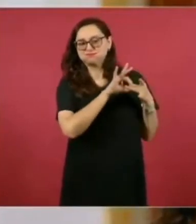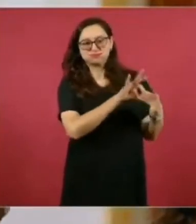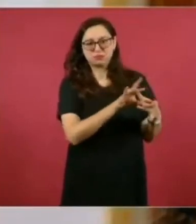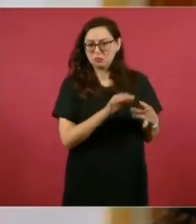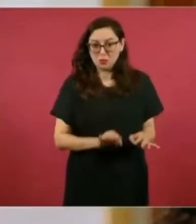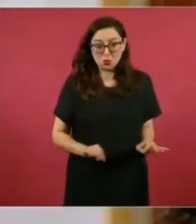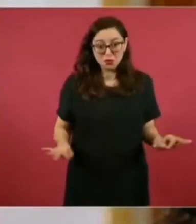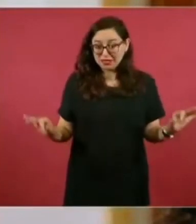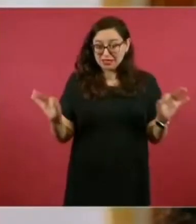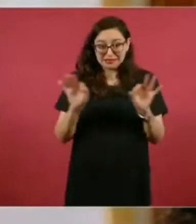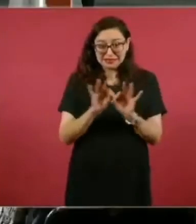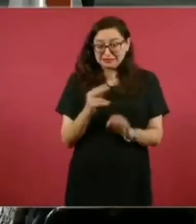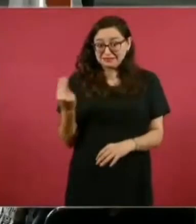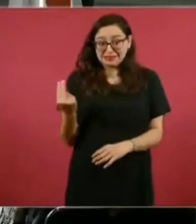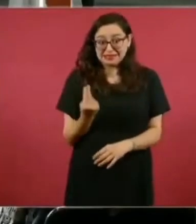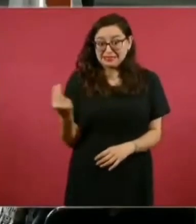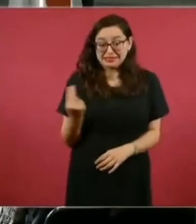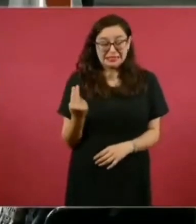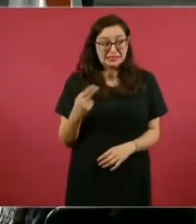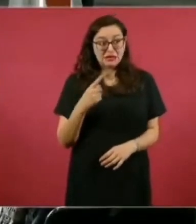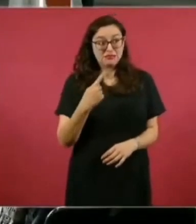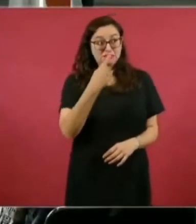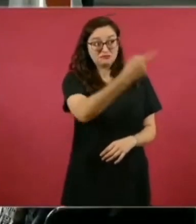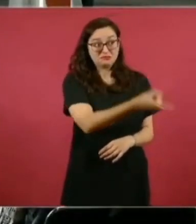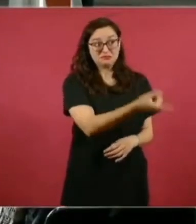Esencial. Entonces,